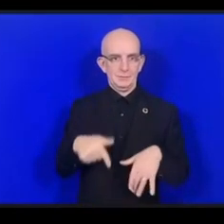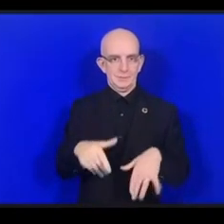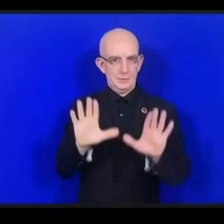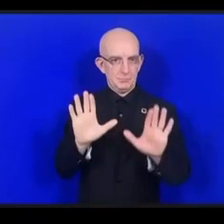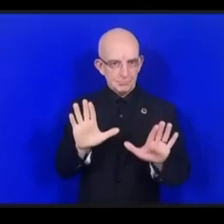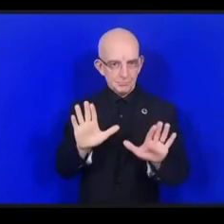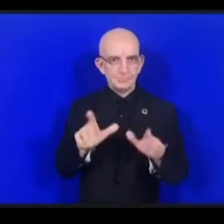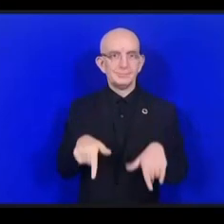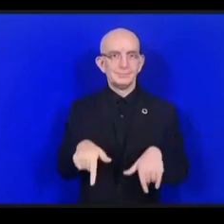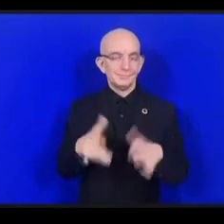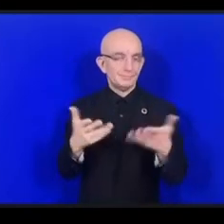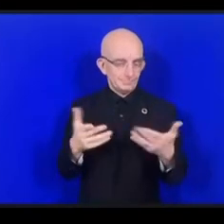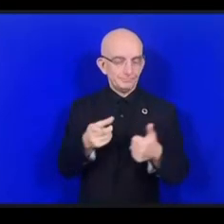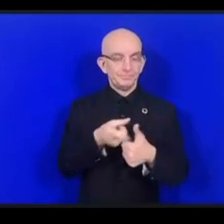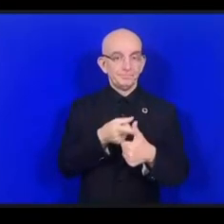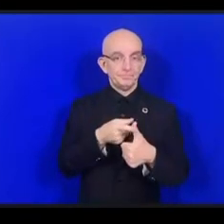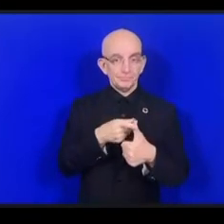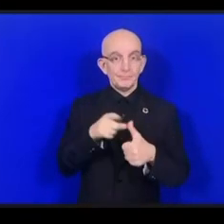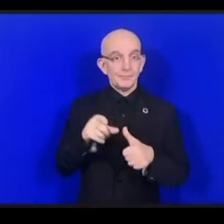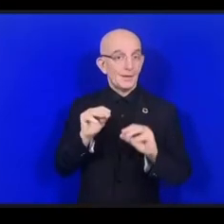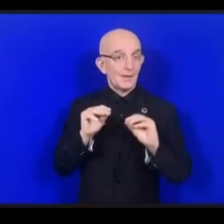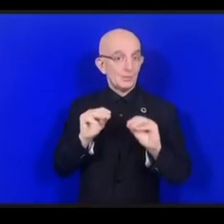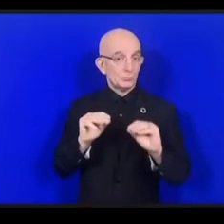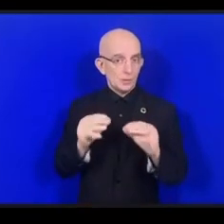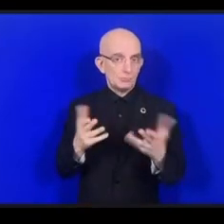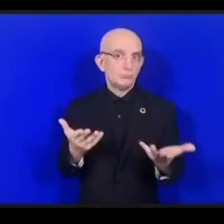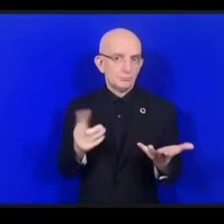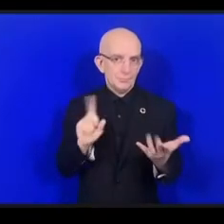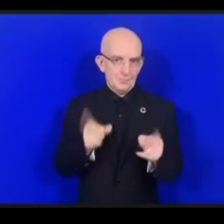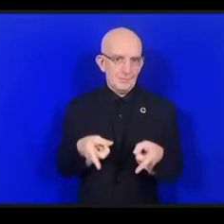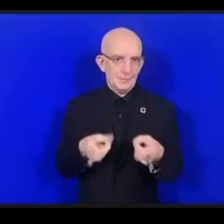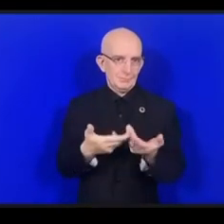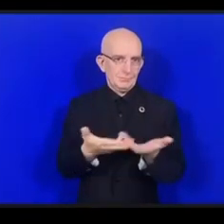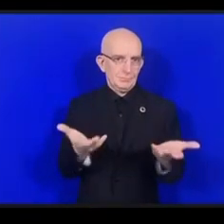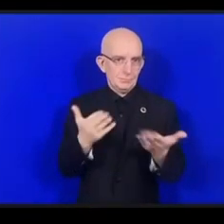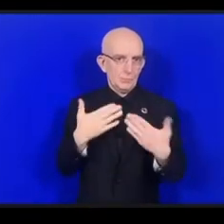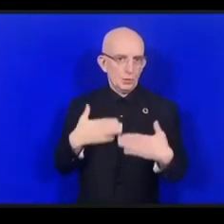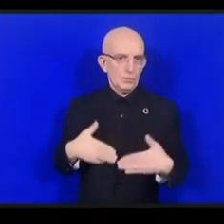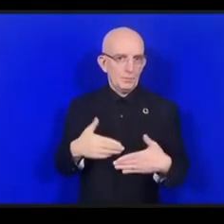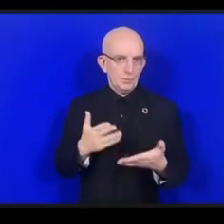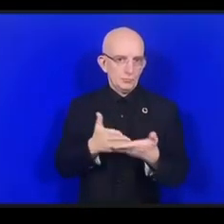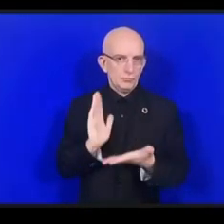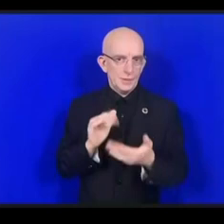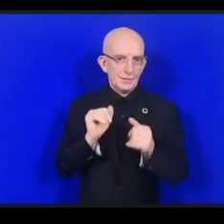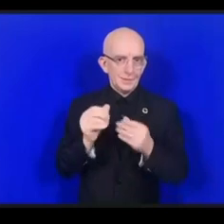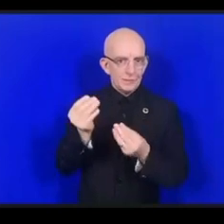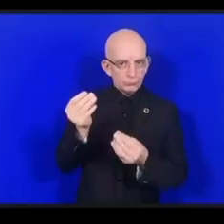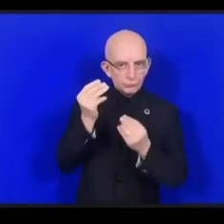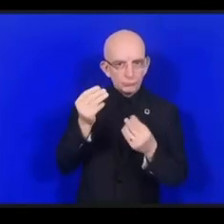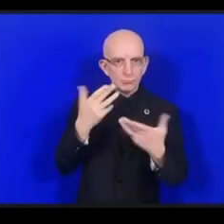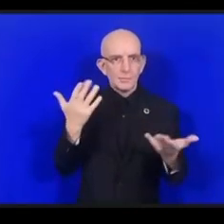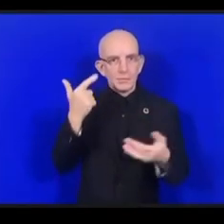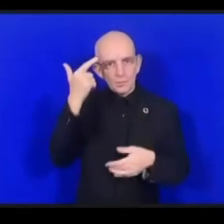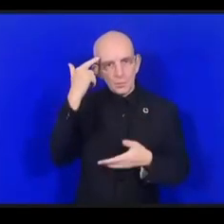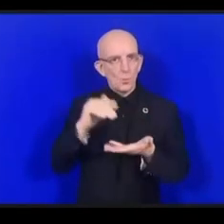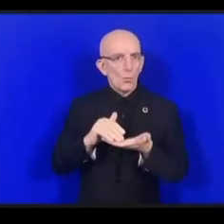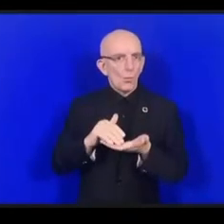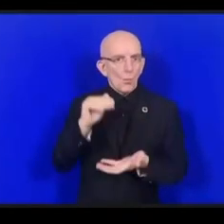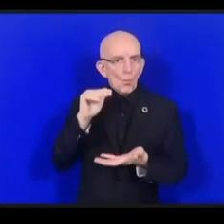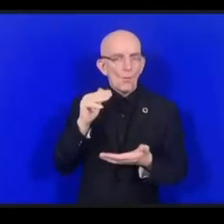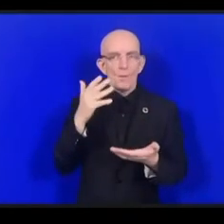cómo garantizamos la concienciación sobre Derechos Humanos Eso significa el acceso al conocimiento significa un conocimiento